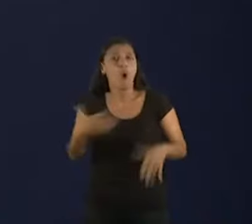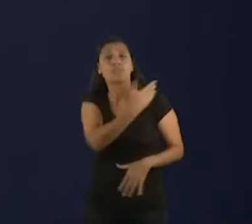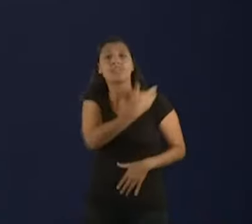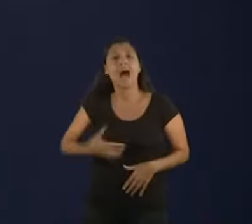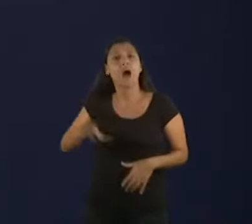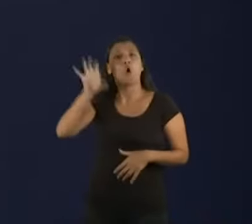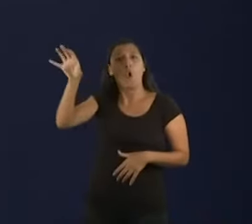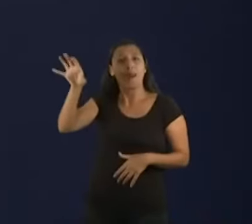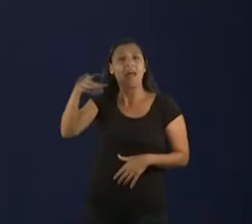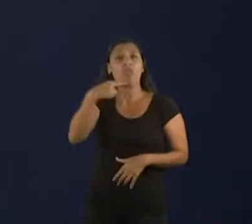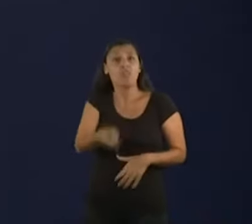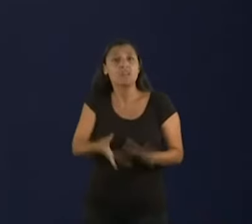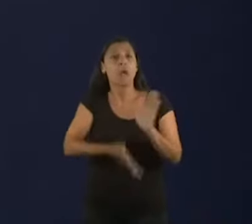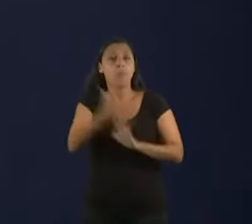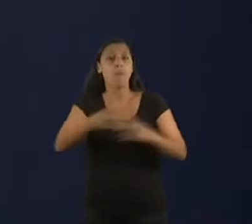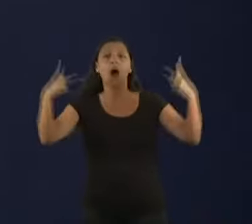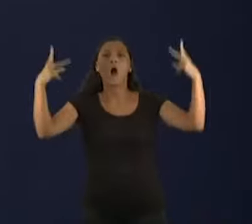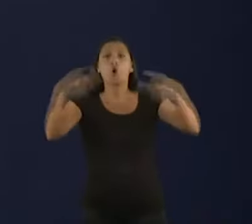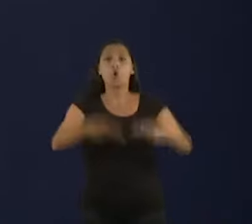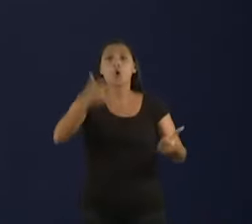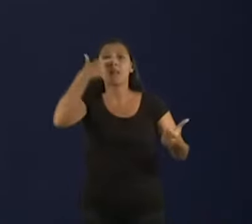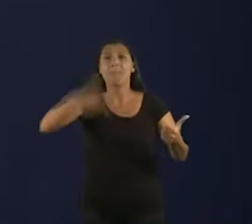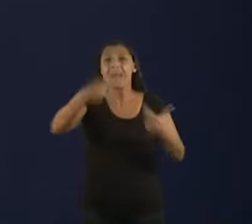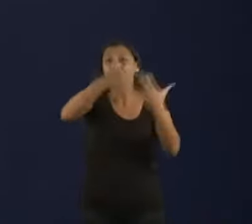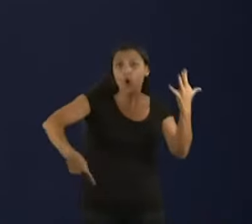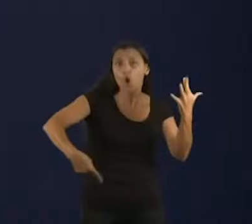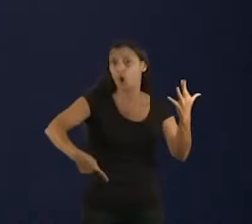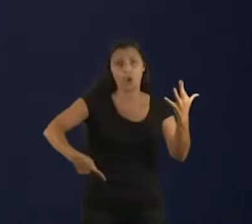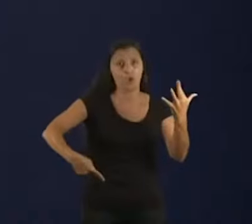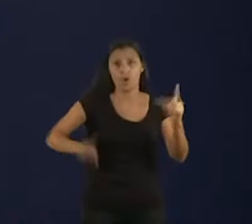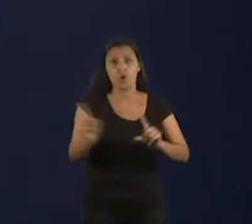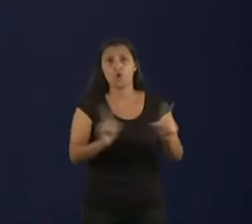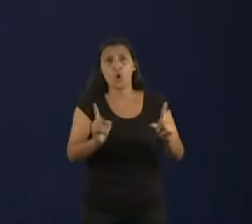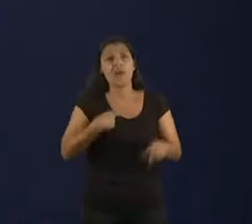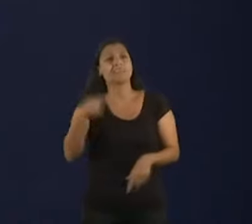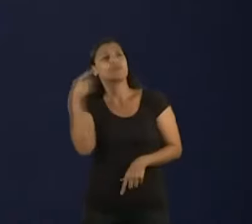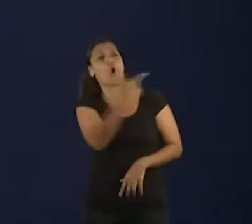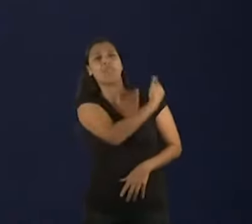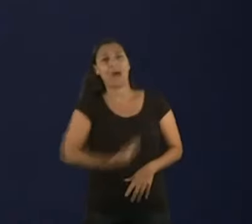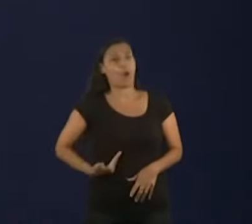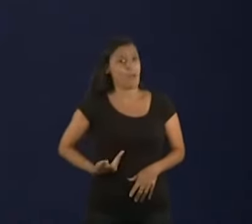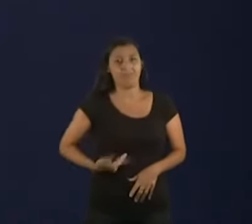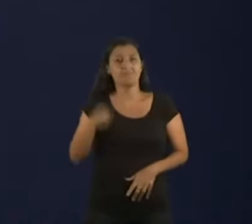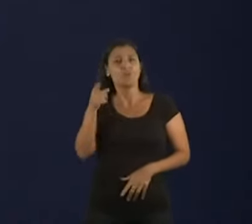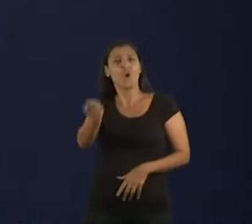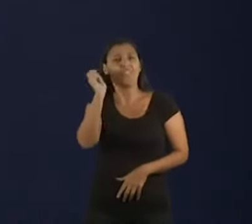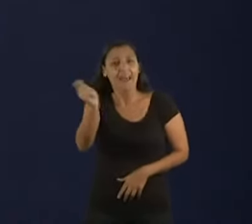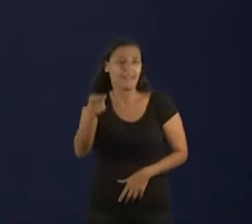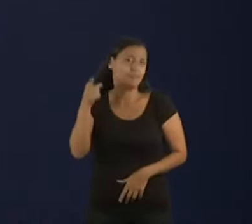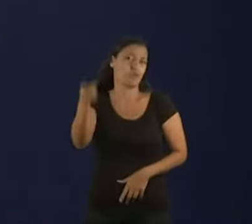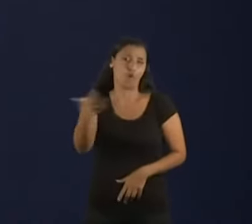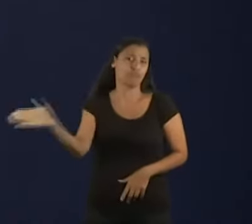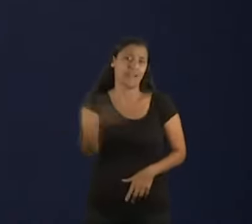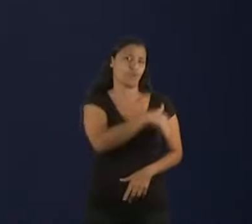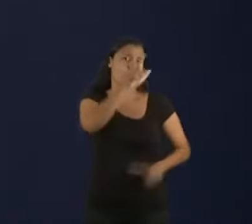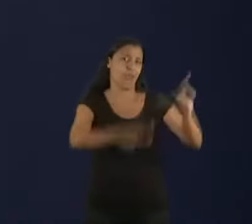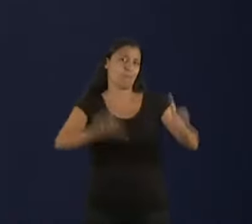El cortar el combustible o tener esa intención no es un ataque al gobierno nacional, sino que es un ataque a